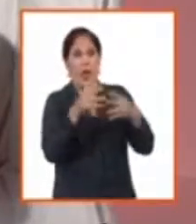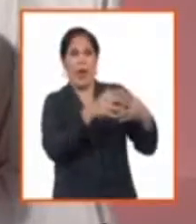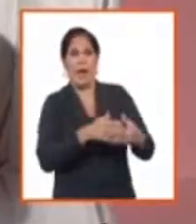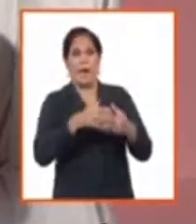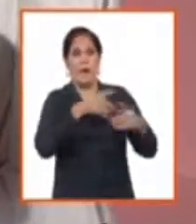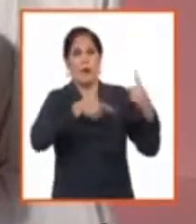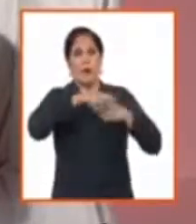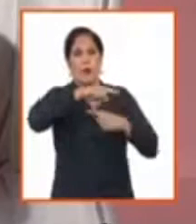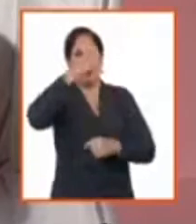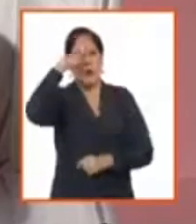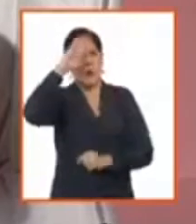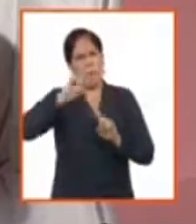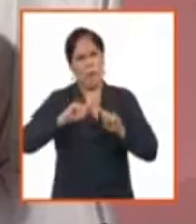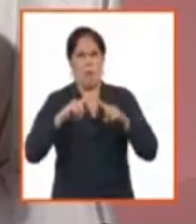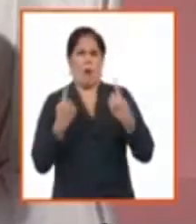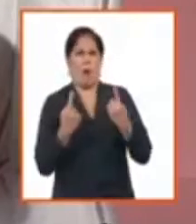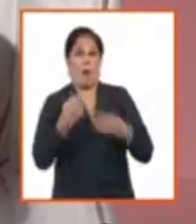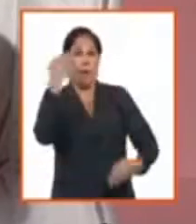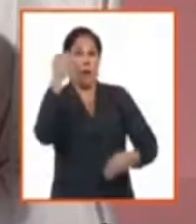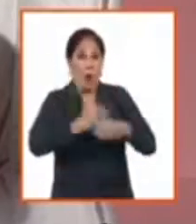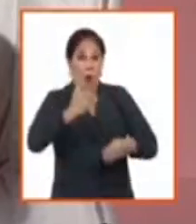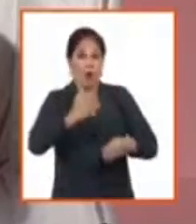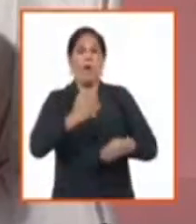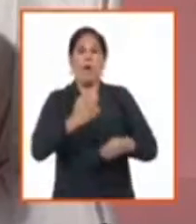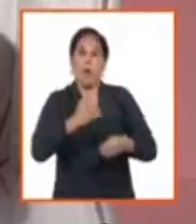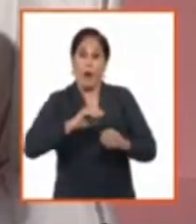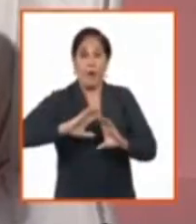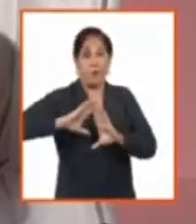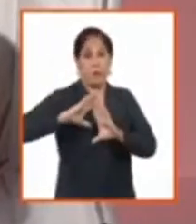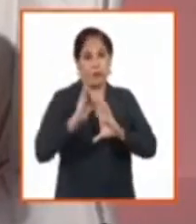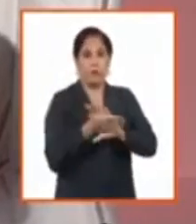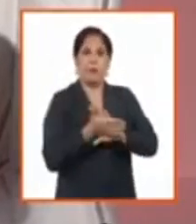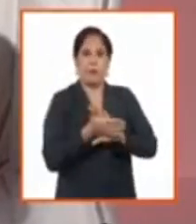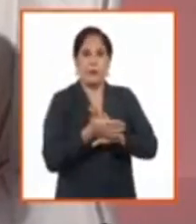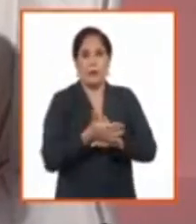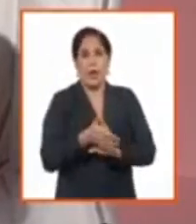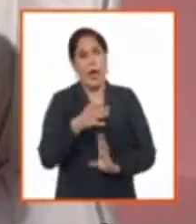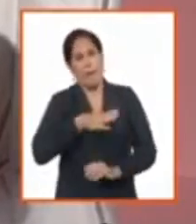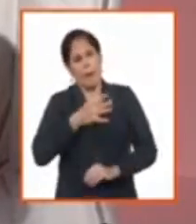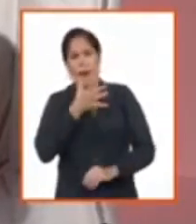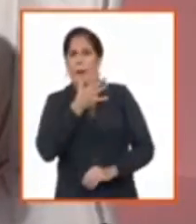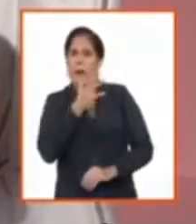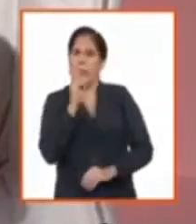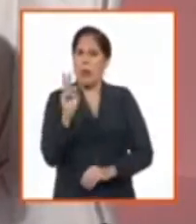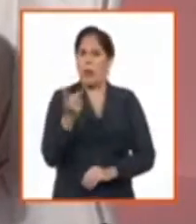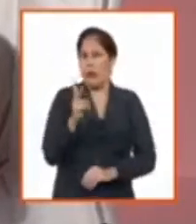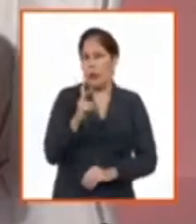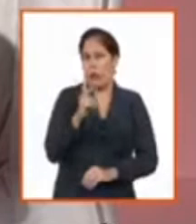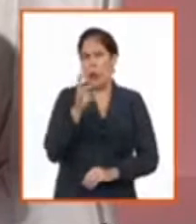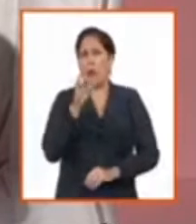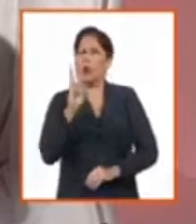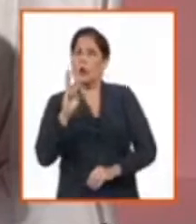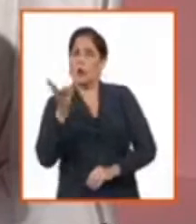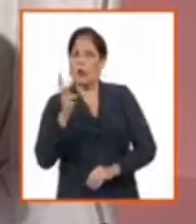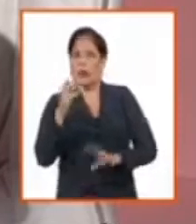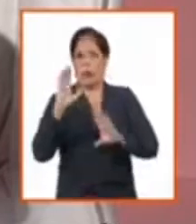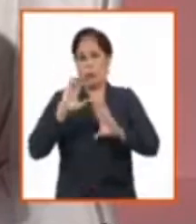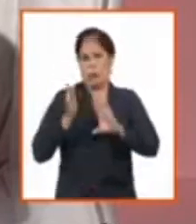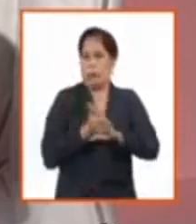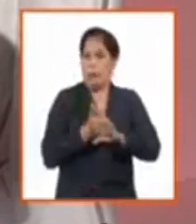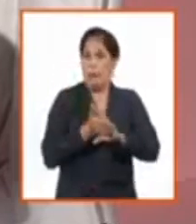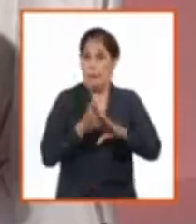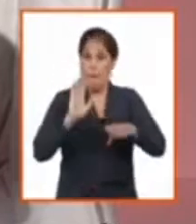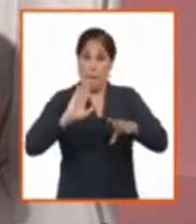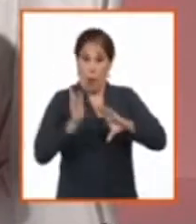el bloqueo ha sido él el gran condenado yo creo que hay dos dos o tres condenados el bloqueo a cuba